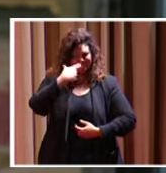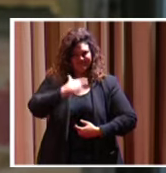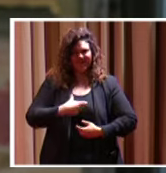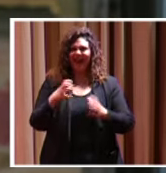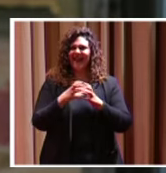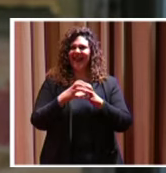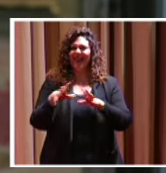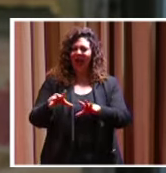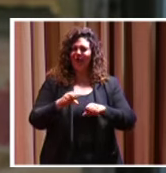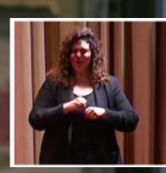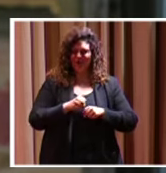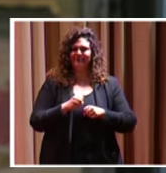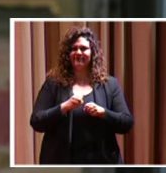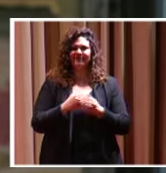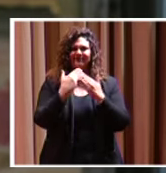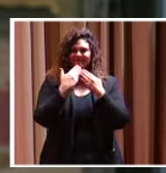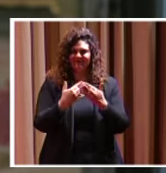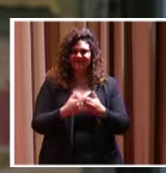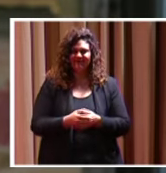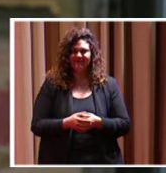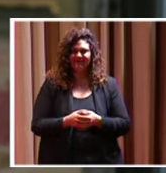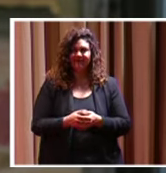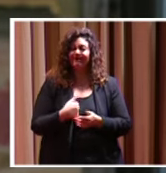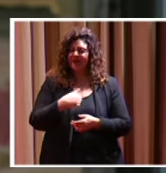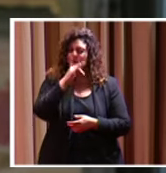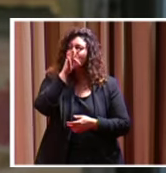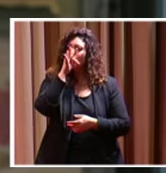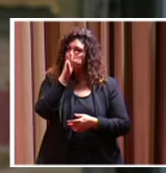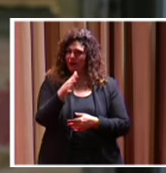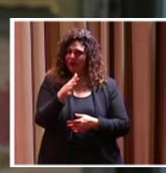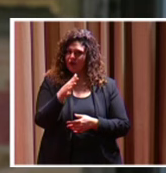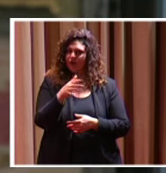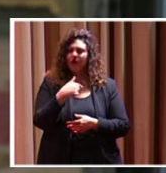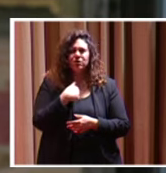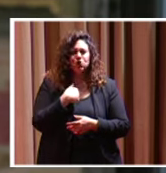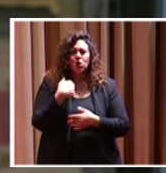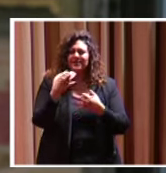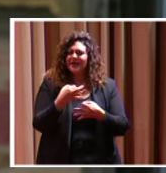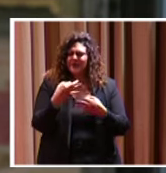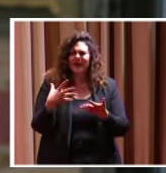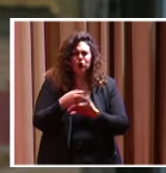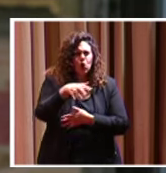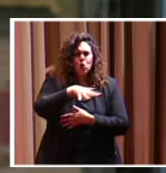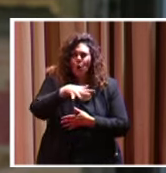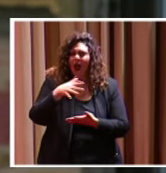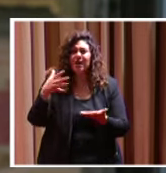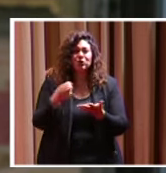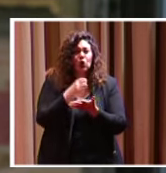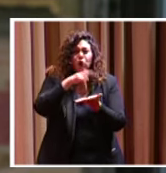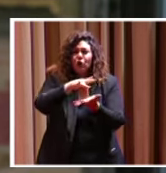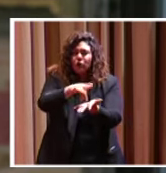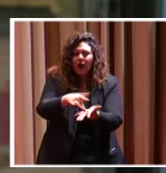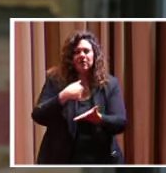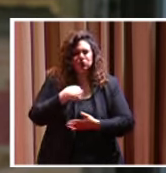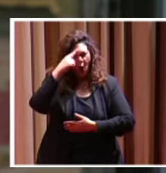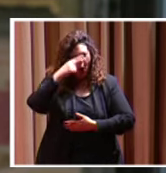granadino adoptivo y prometiendo que honraré en todo lugar y ocasión a la